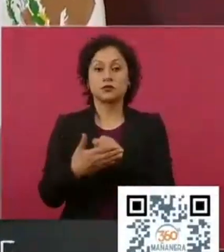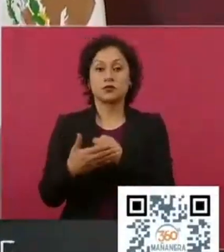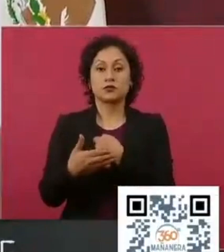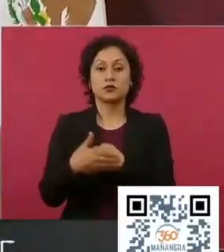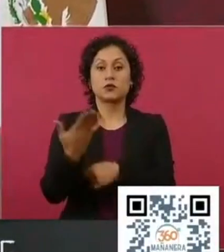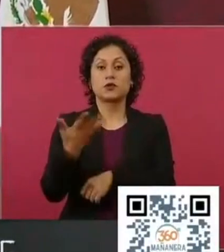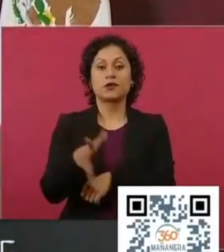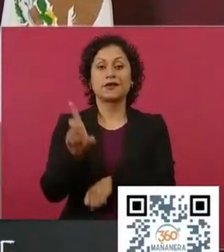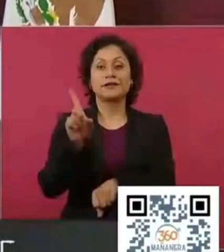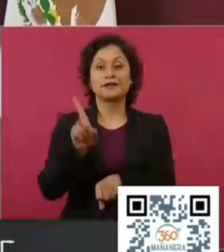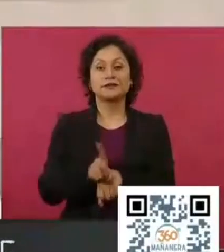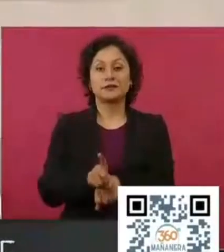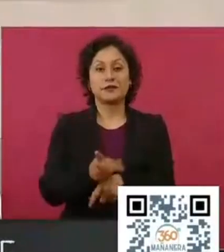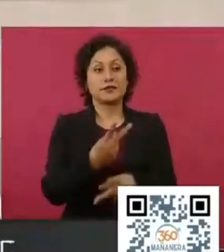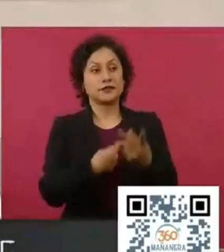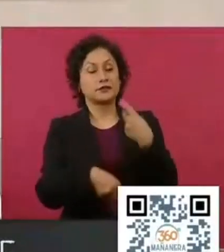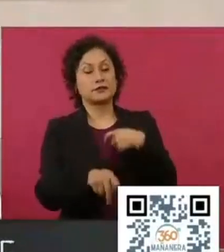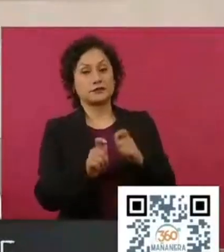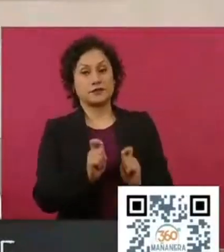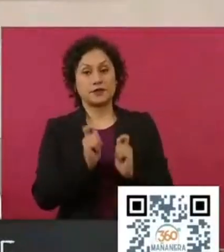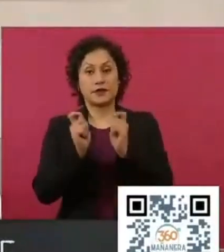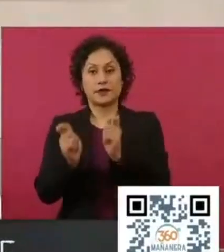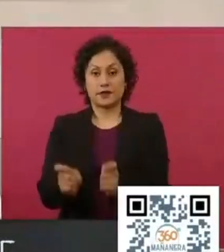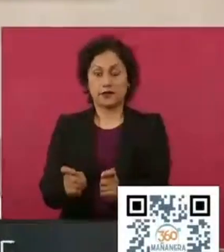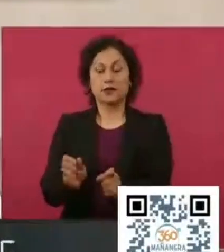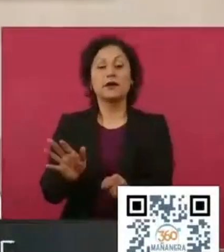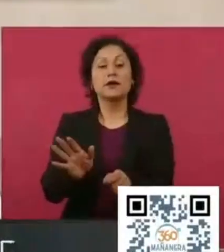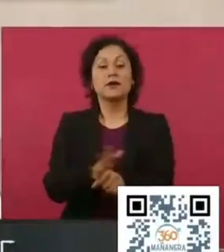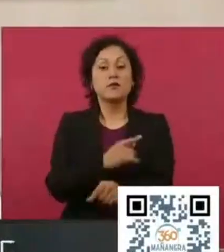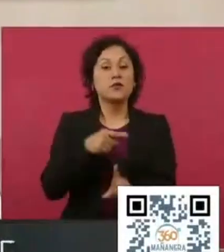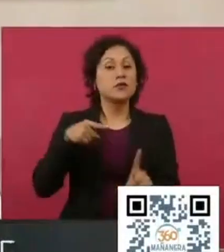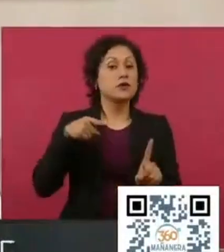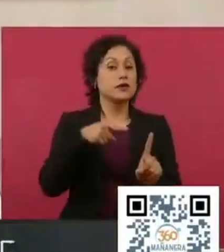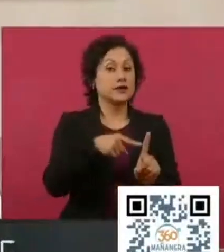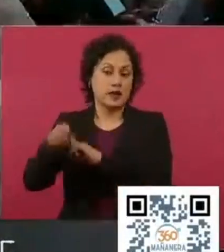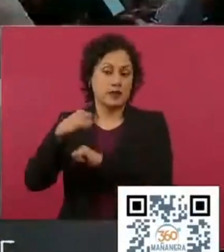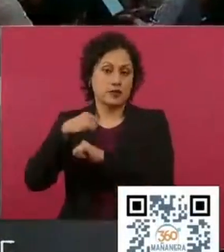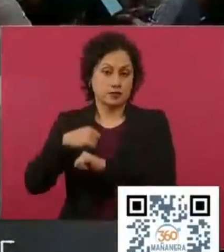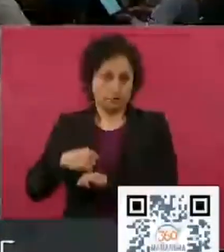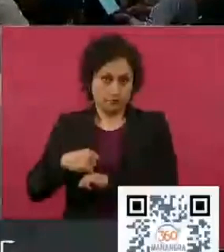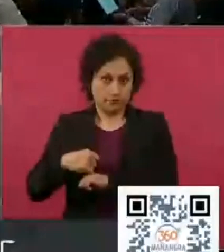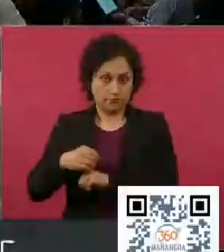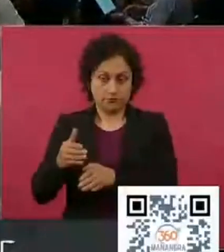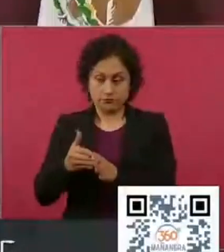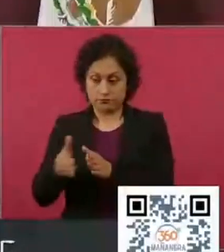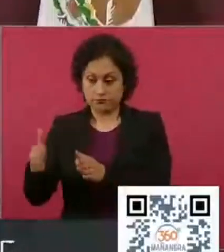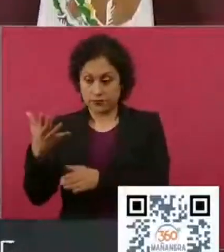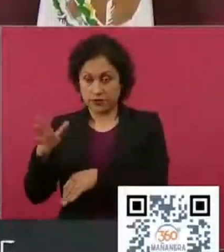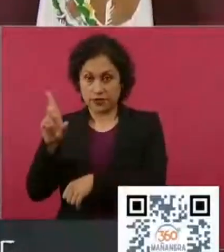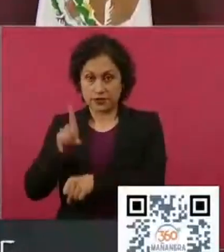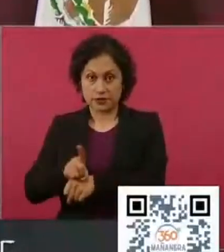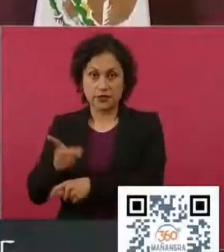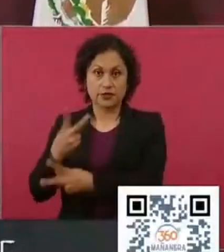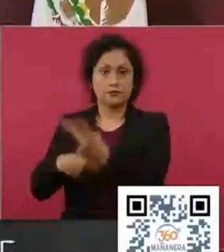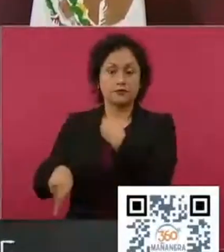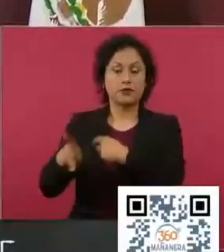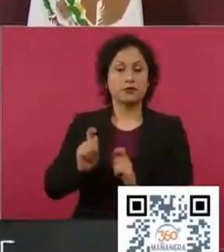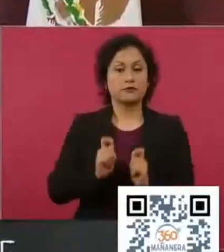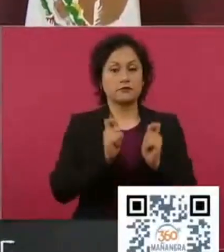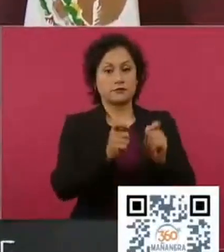porque está de embajadora de México en chile tiene una carrera